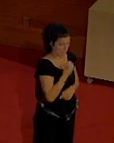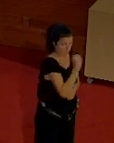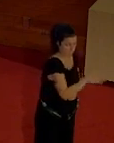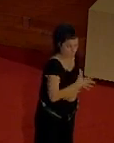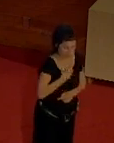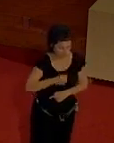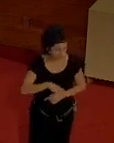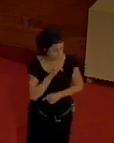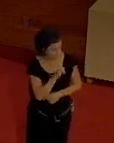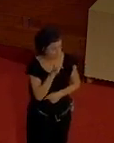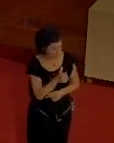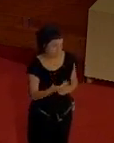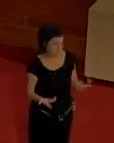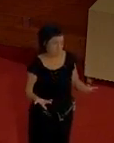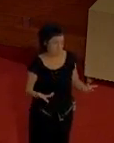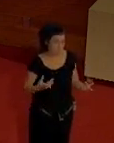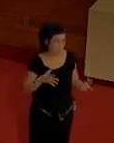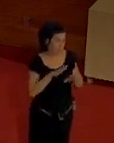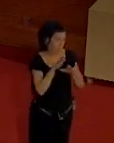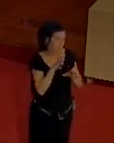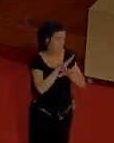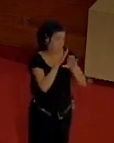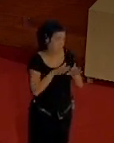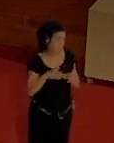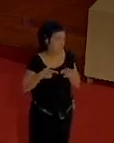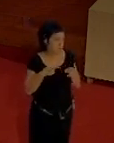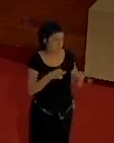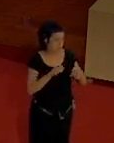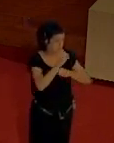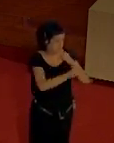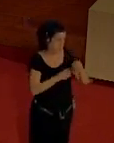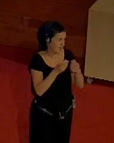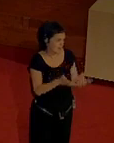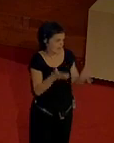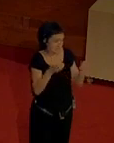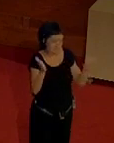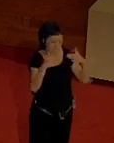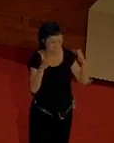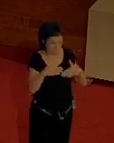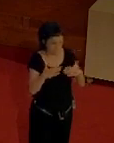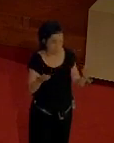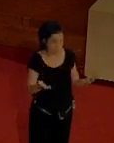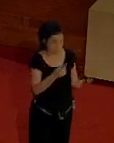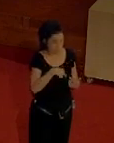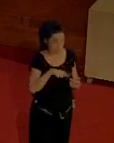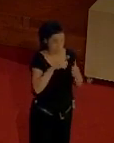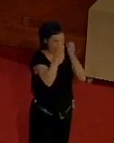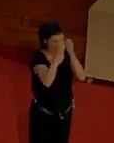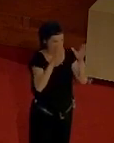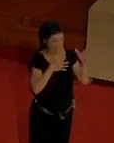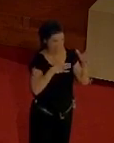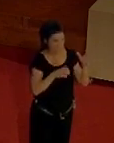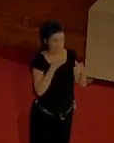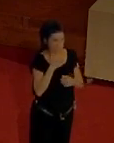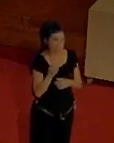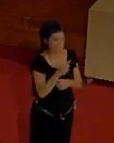entendiendo que una guerra nuclear no la puede ganar nadie Eso es lo que podemos seguir teniendo en nuestras Mentes cuando pensemos ahora mismo en la